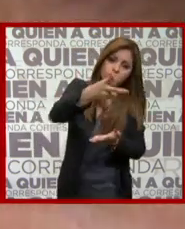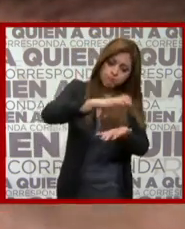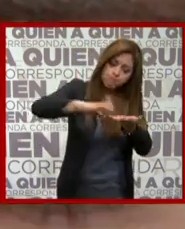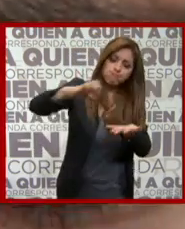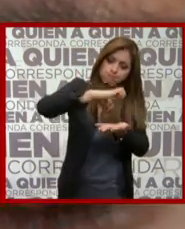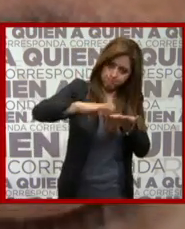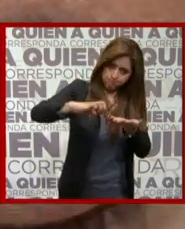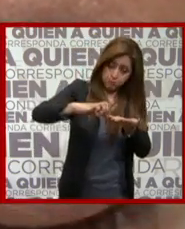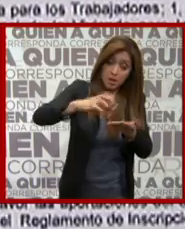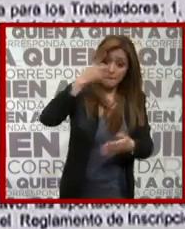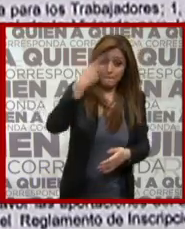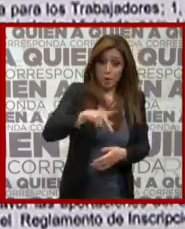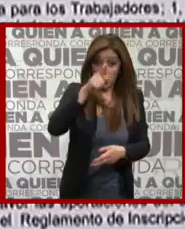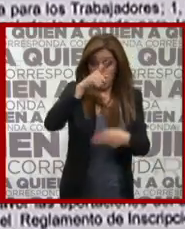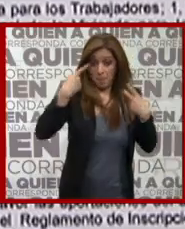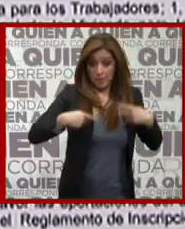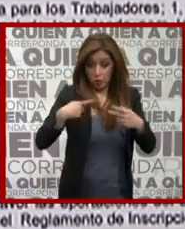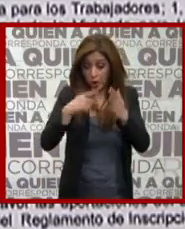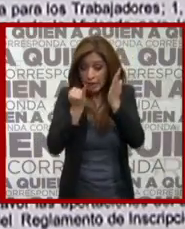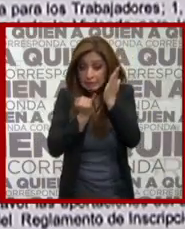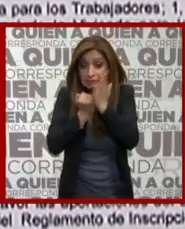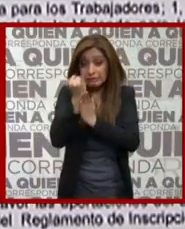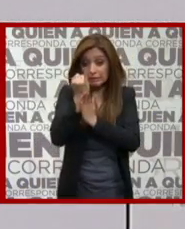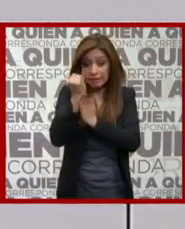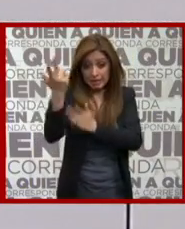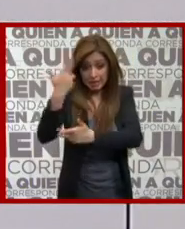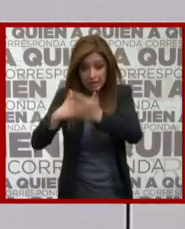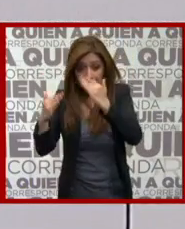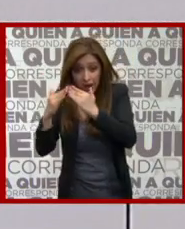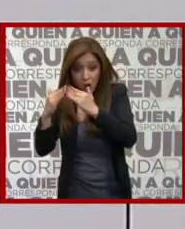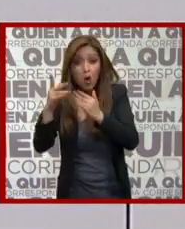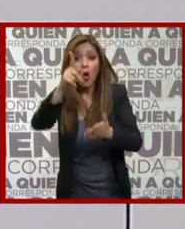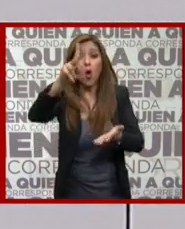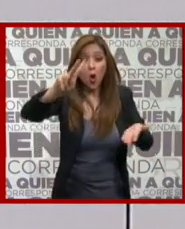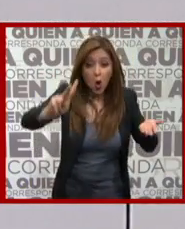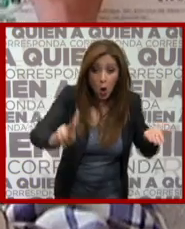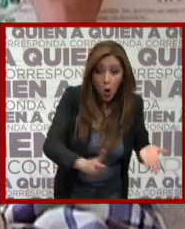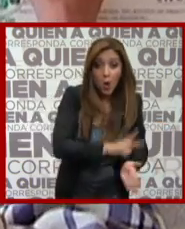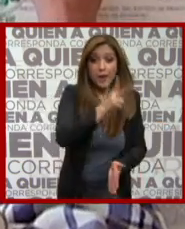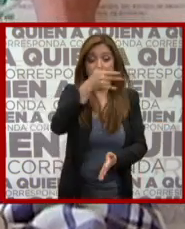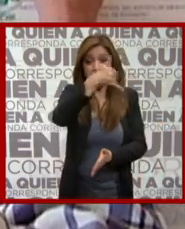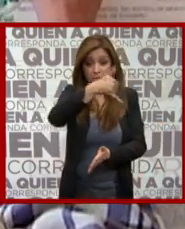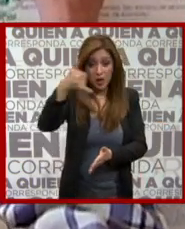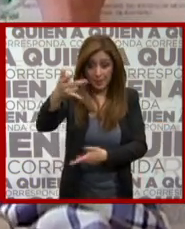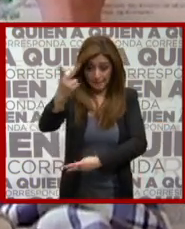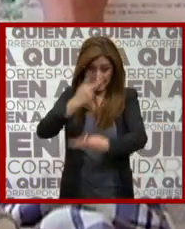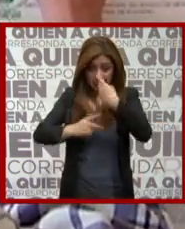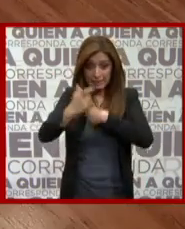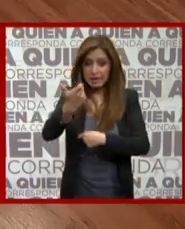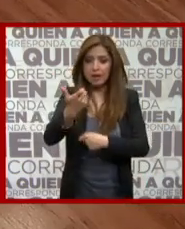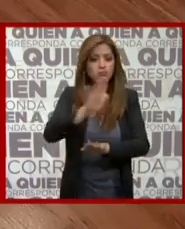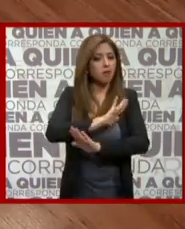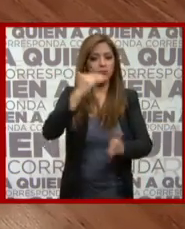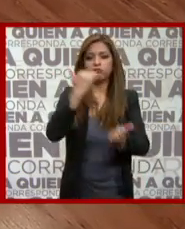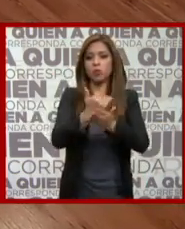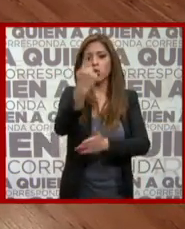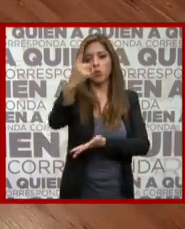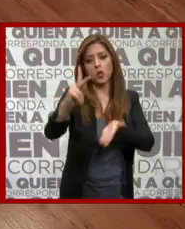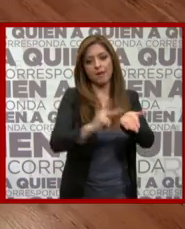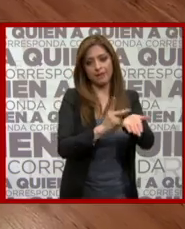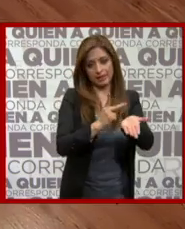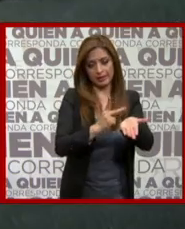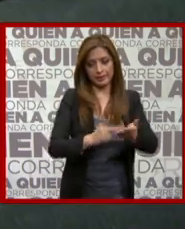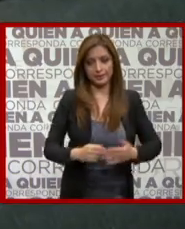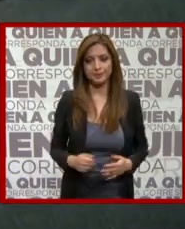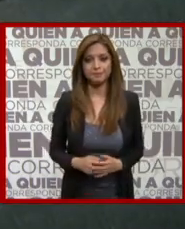importante saber que quien decide hacer una devolución ya no podrá buscar un nuevo crédito en el Infonavit. Con imágenes de Scarlett Álvarez y Luis Alejandra, para quien